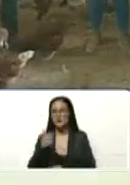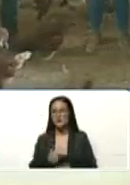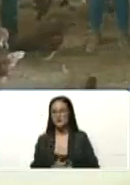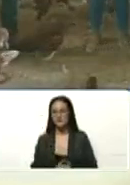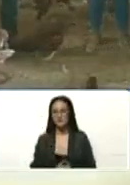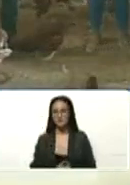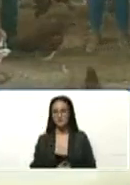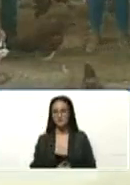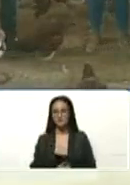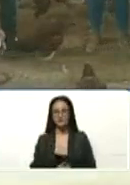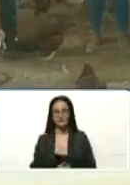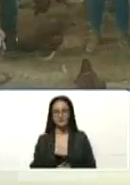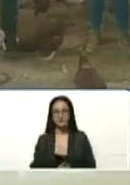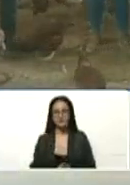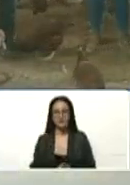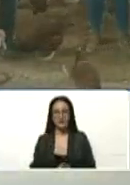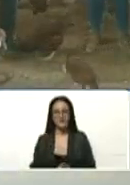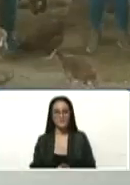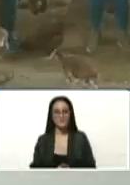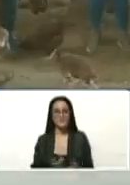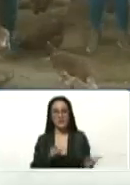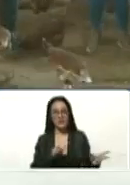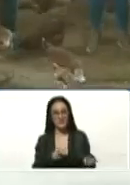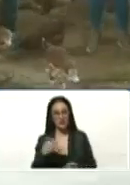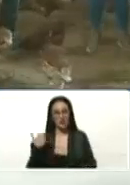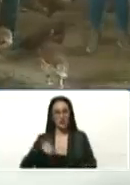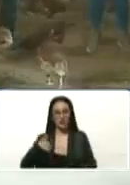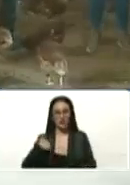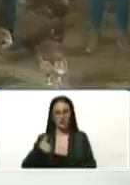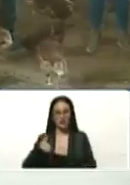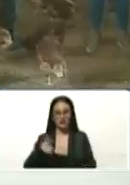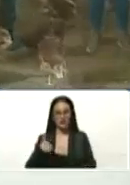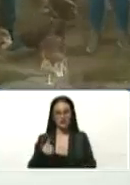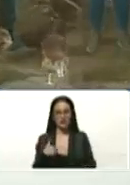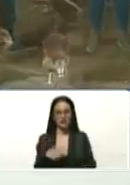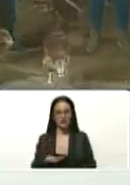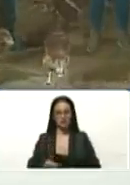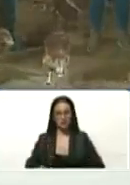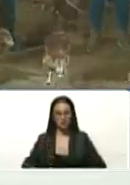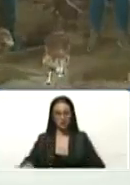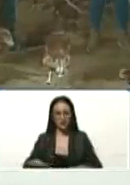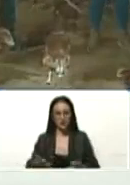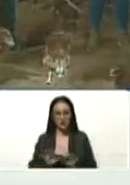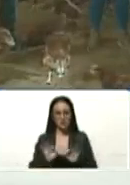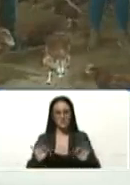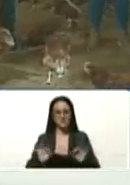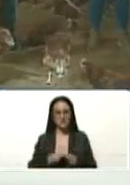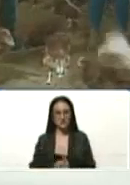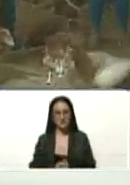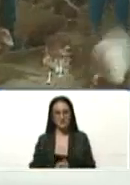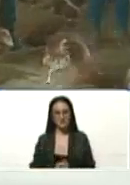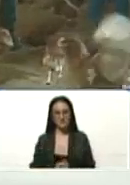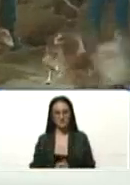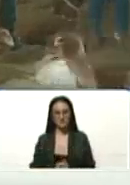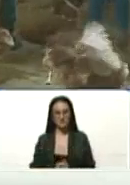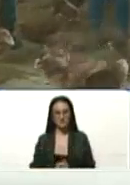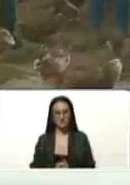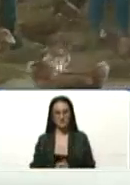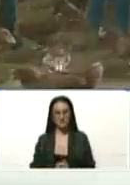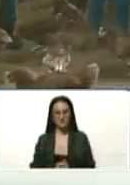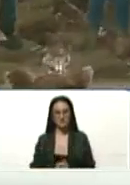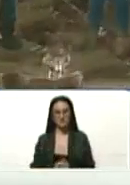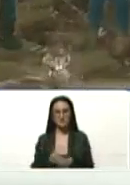que tiene invitados argentinos, suelos especiales,